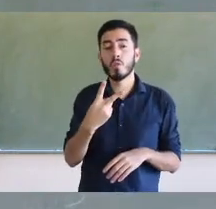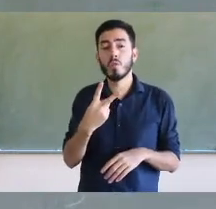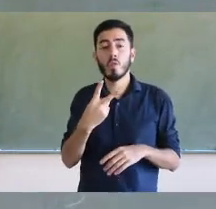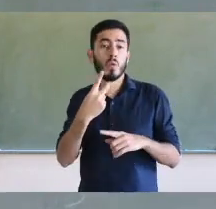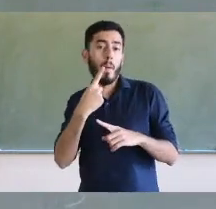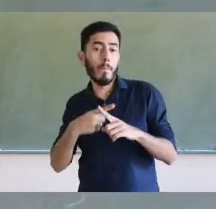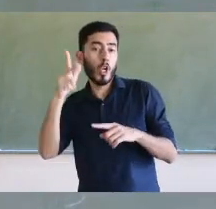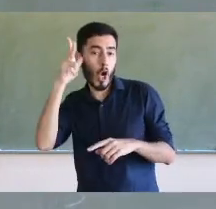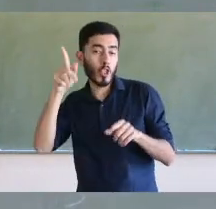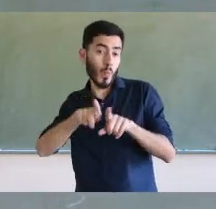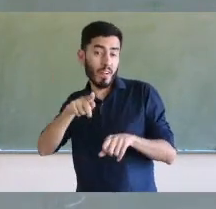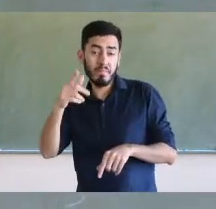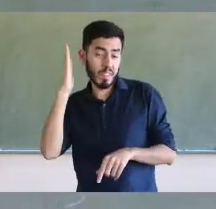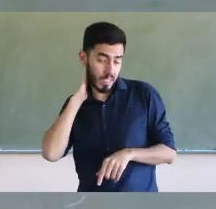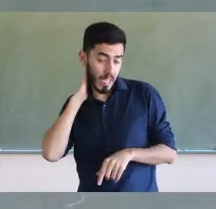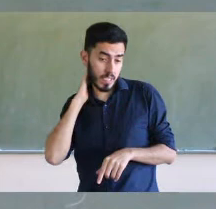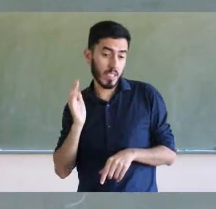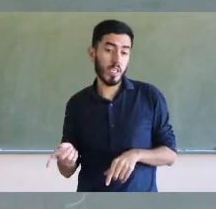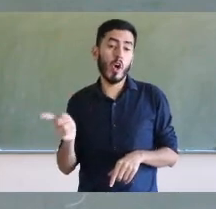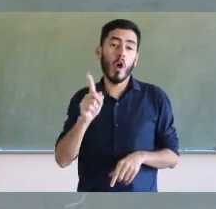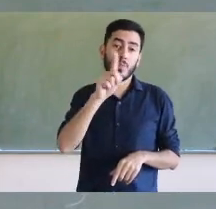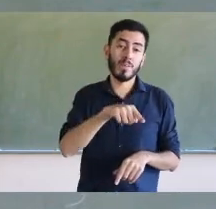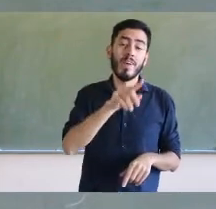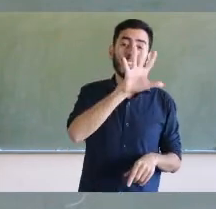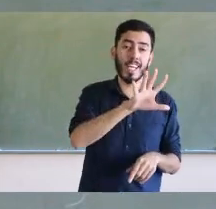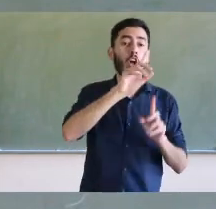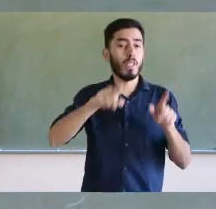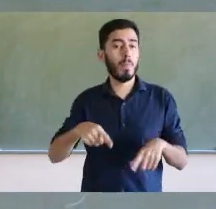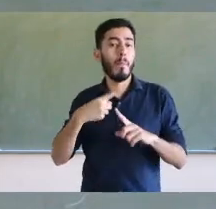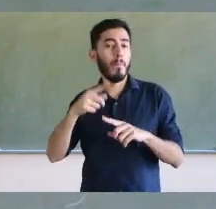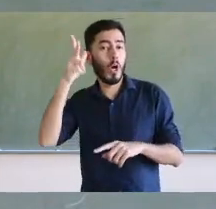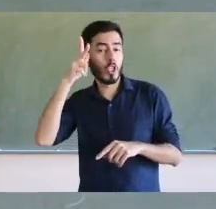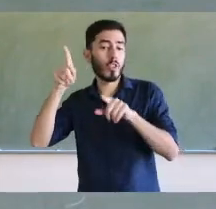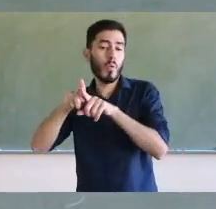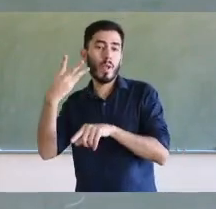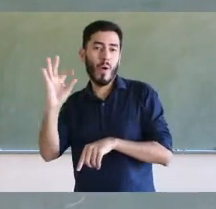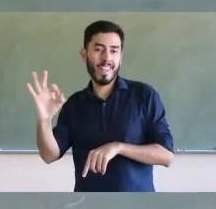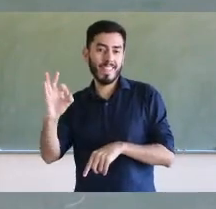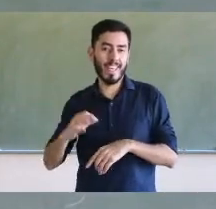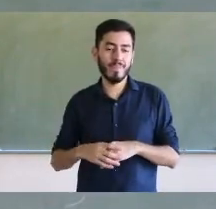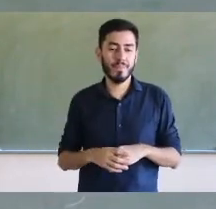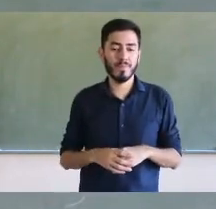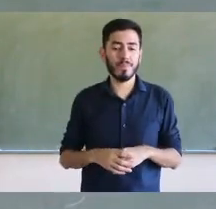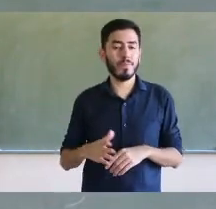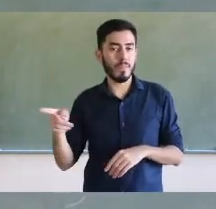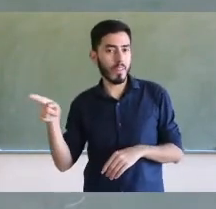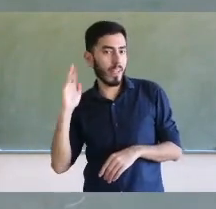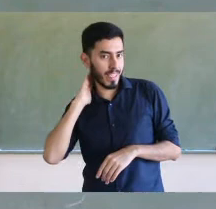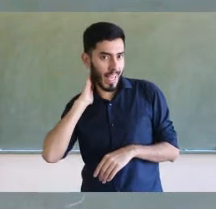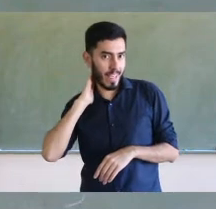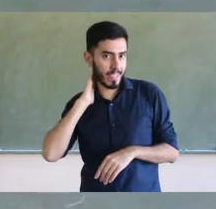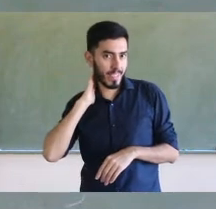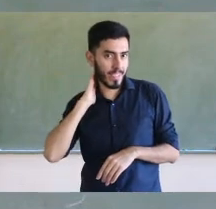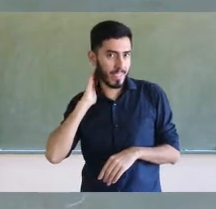16, por lo tanto al 5 también lo multiplico por 8, me daría 40. ¿Sí? Al 16, fíjense que